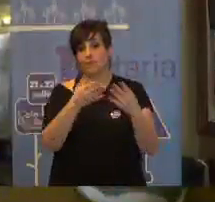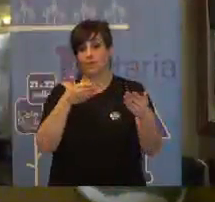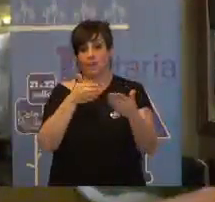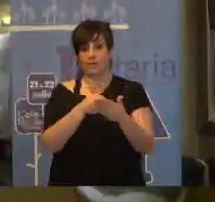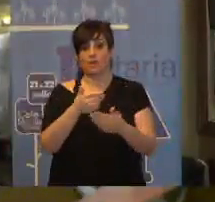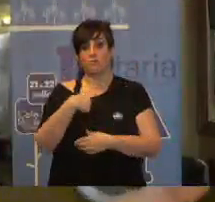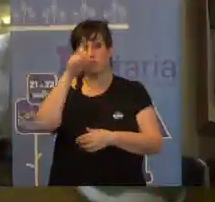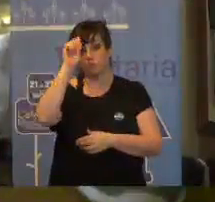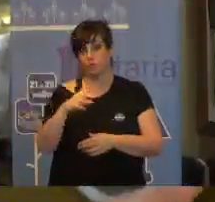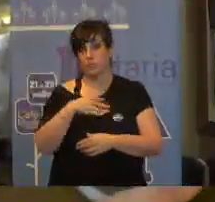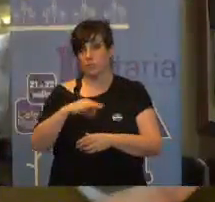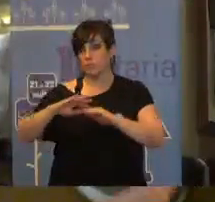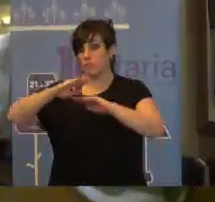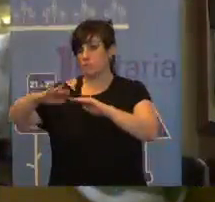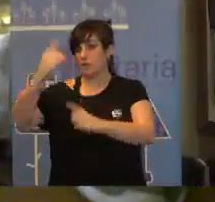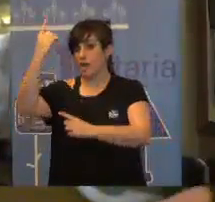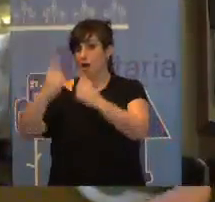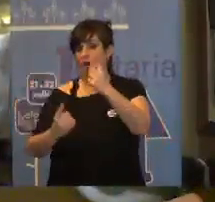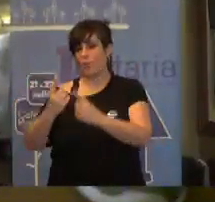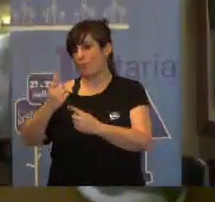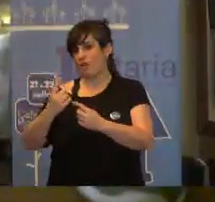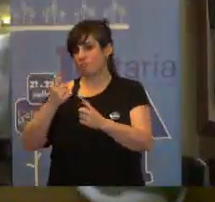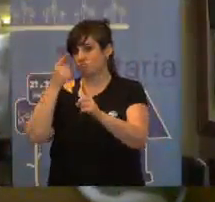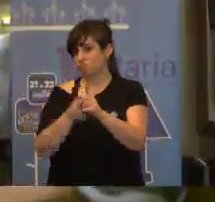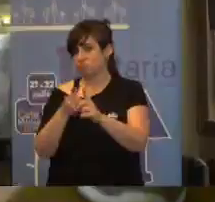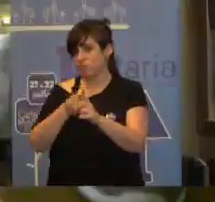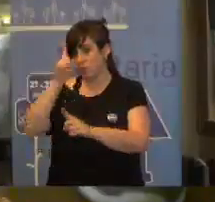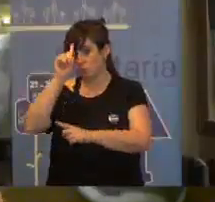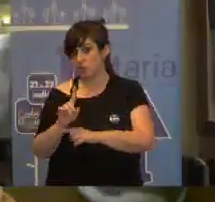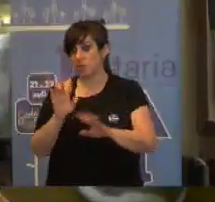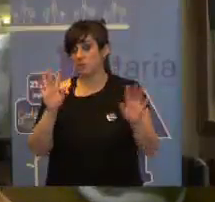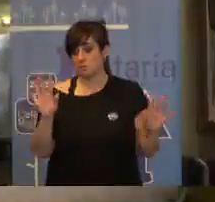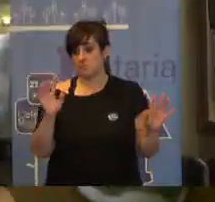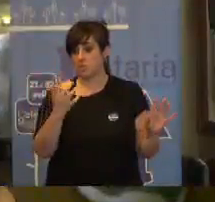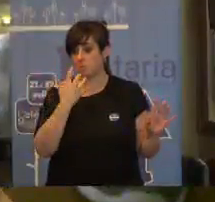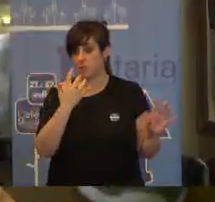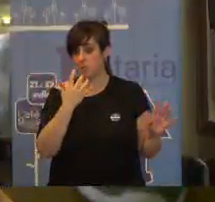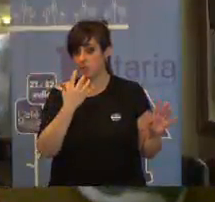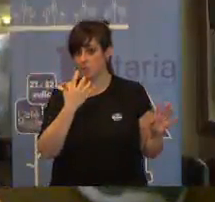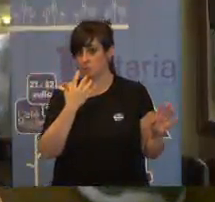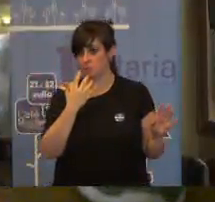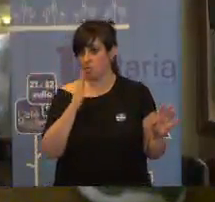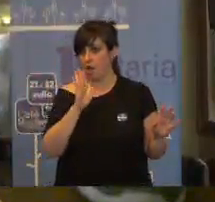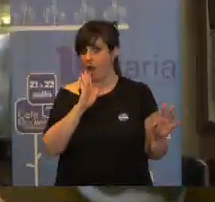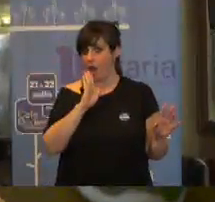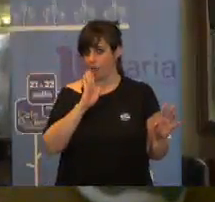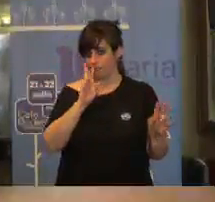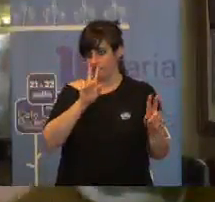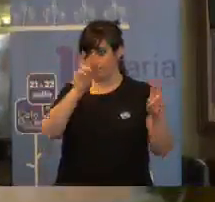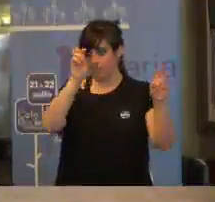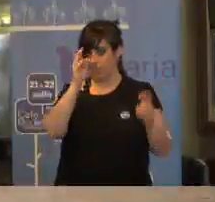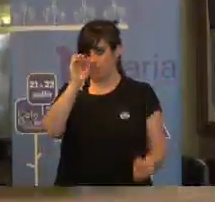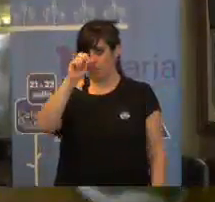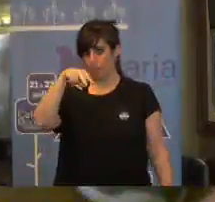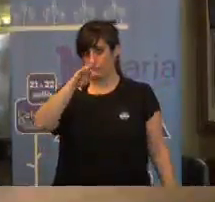das mareas, ou mellor que non as saben utilizar ou algo, pero sí que, por exemplo, como o tema que falaba ahora Fontán, pois